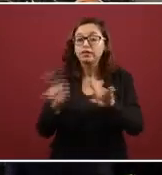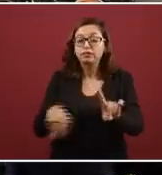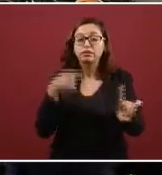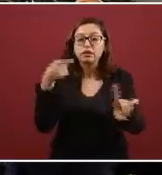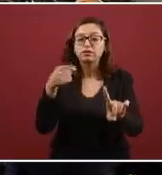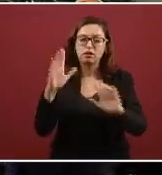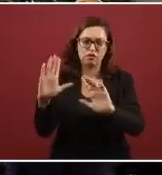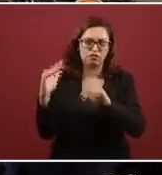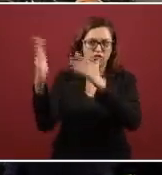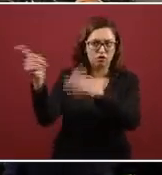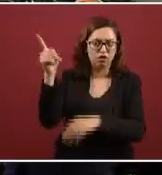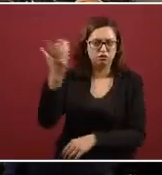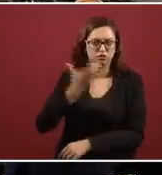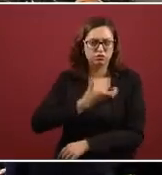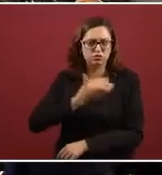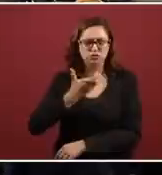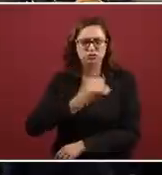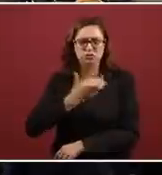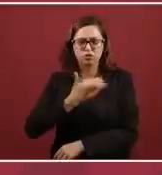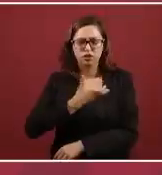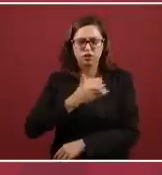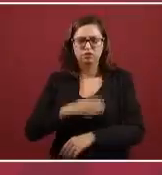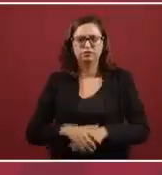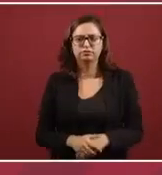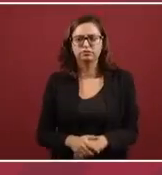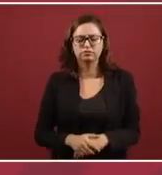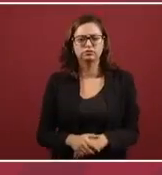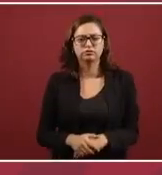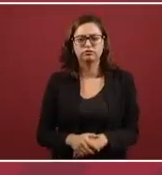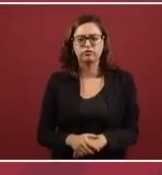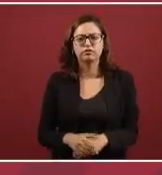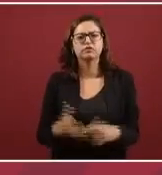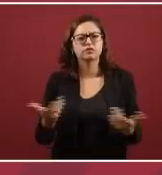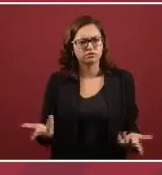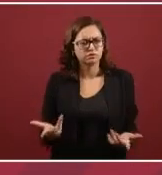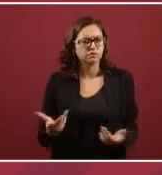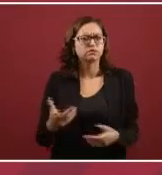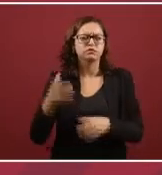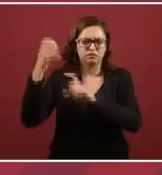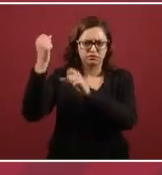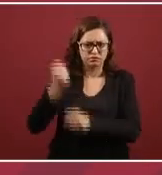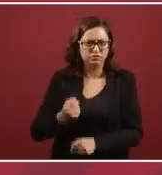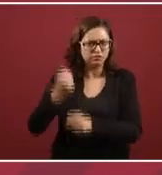afuera. El grito se celebrará de manera regular con el presidente